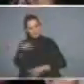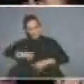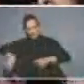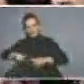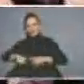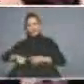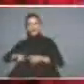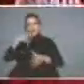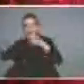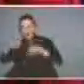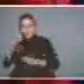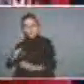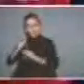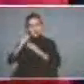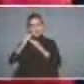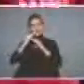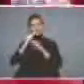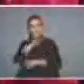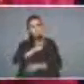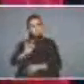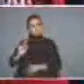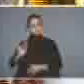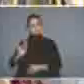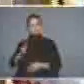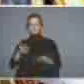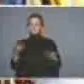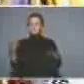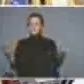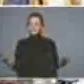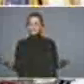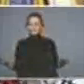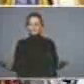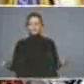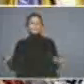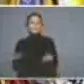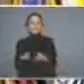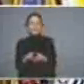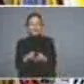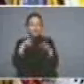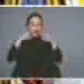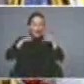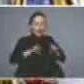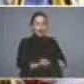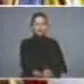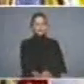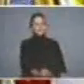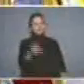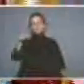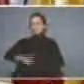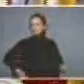Y a mandarte un bocadillo, pero nunca tú le debes gritar a los